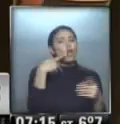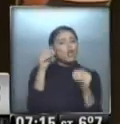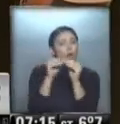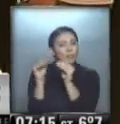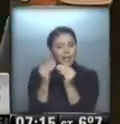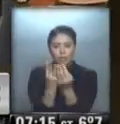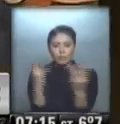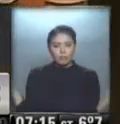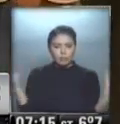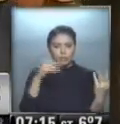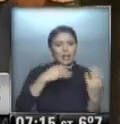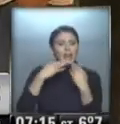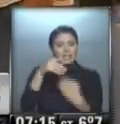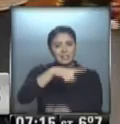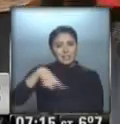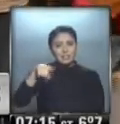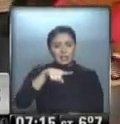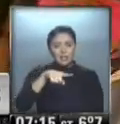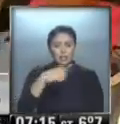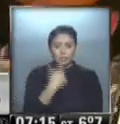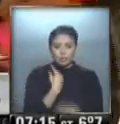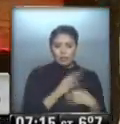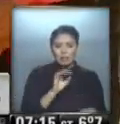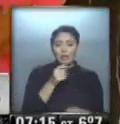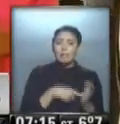y bueno, que ellos son los que recibieron las balas,